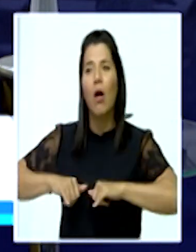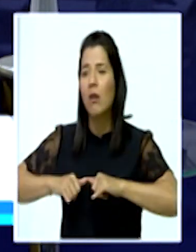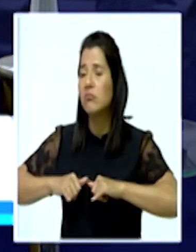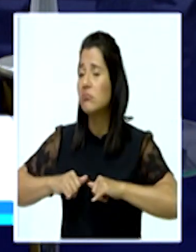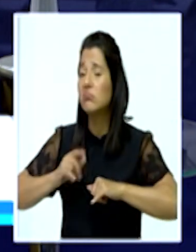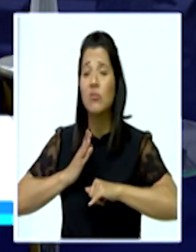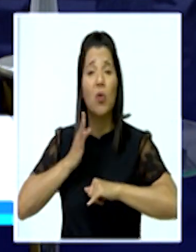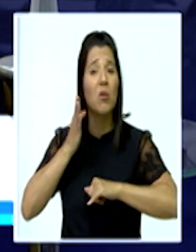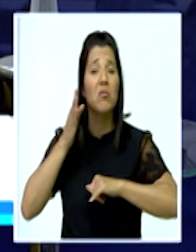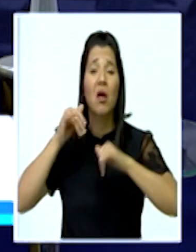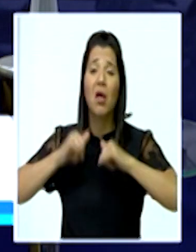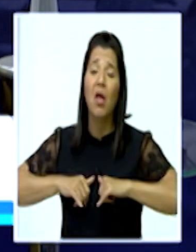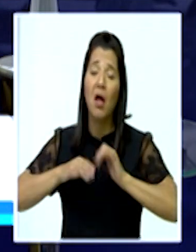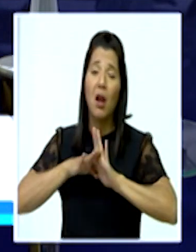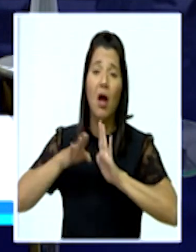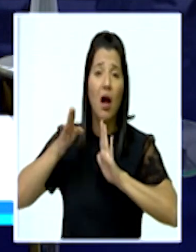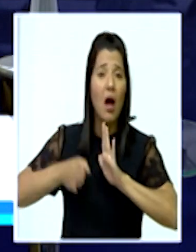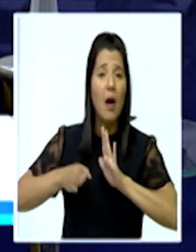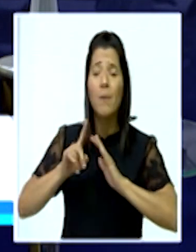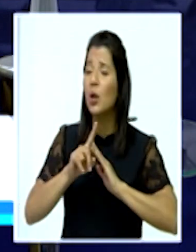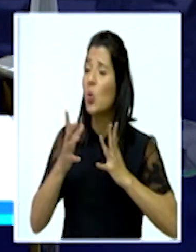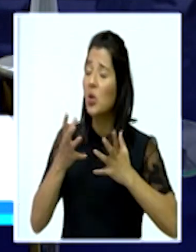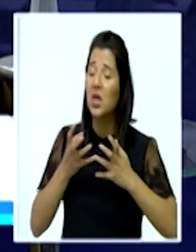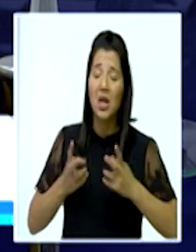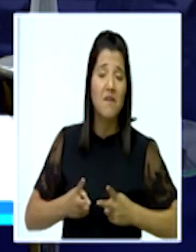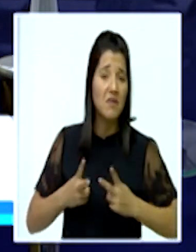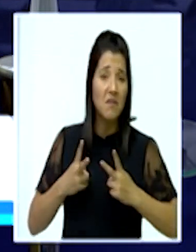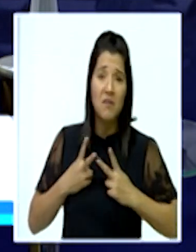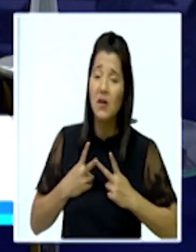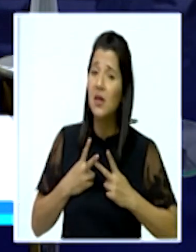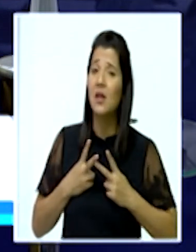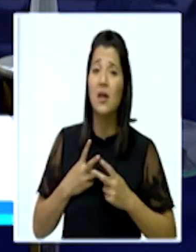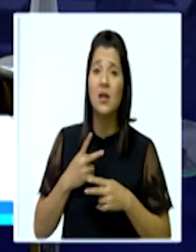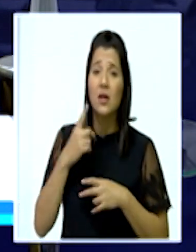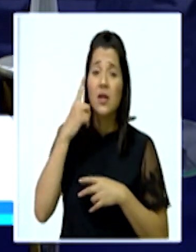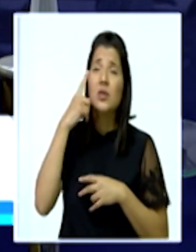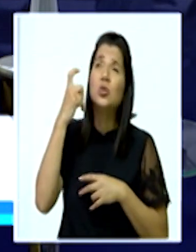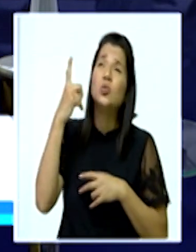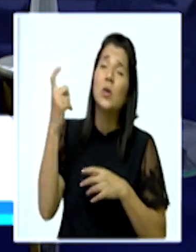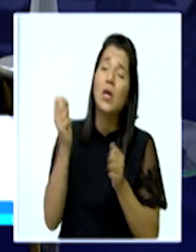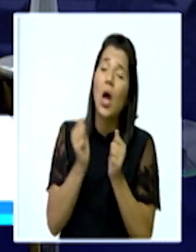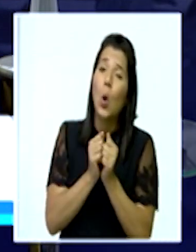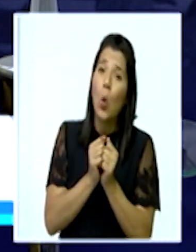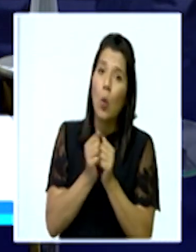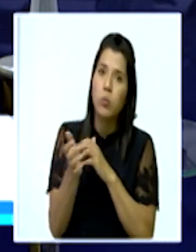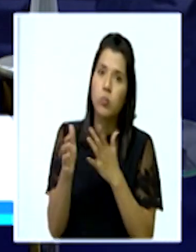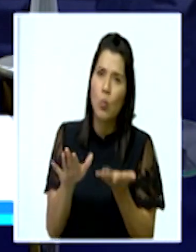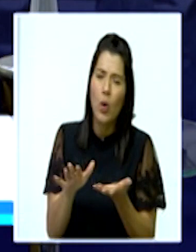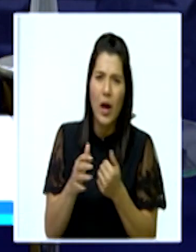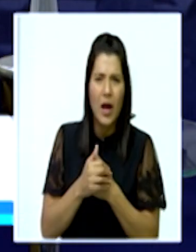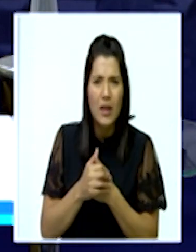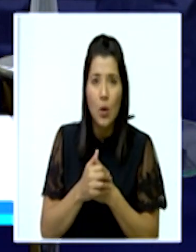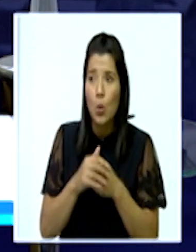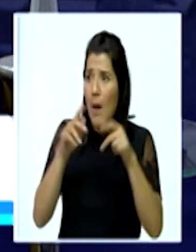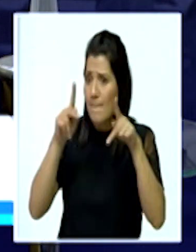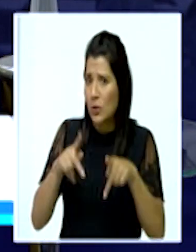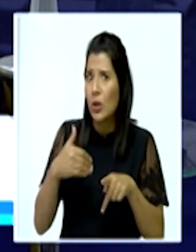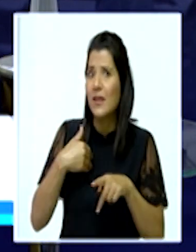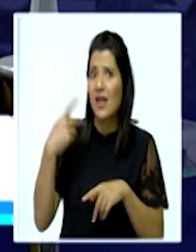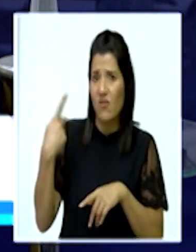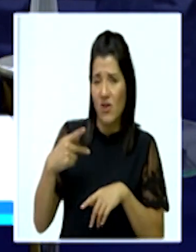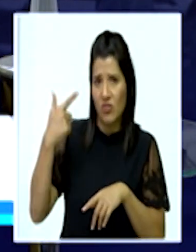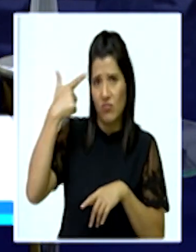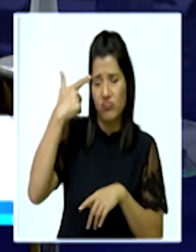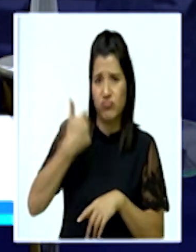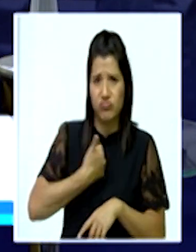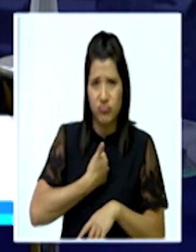se queda en la cama, que no quiere vivir, sueña con la muerte, es una persona de riesgo suicida a